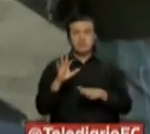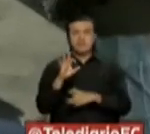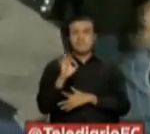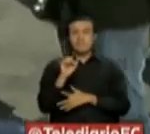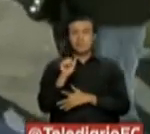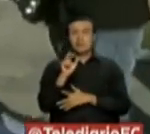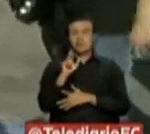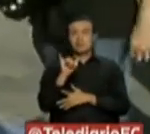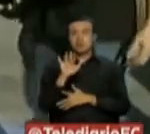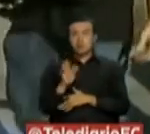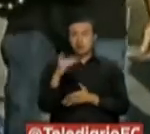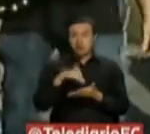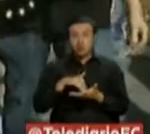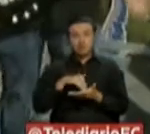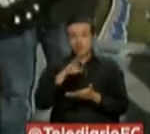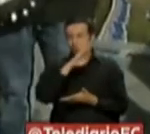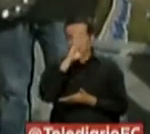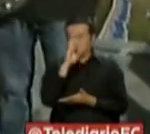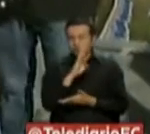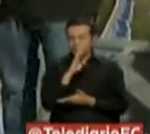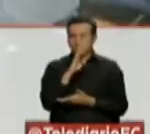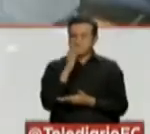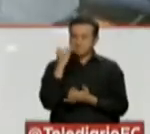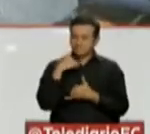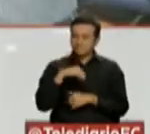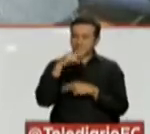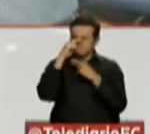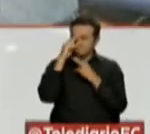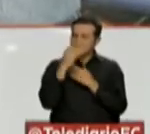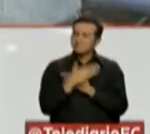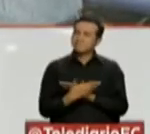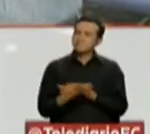Factory Nunca Más. De esta manera les devolvemos el paso a ustedes,